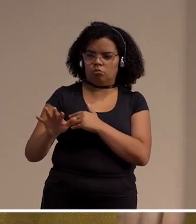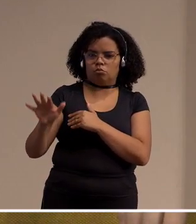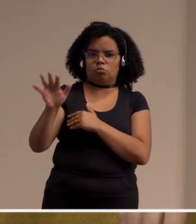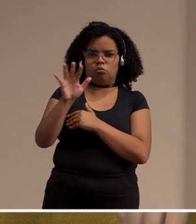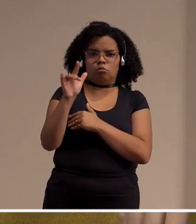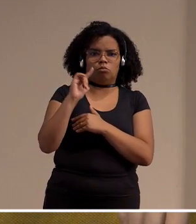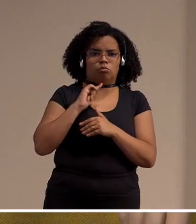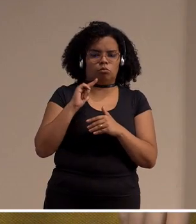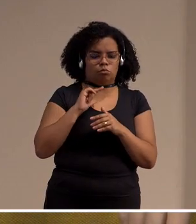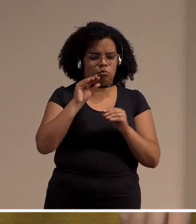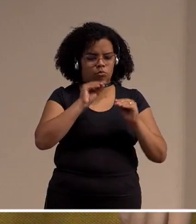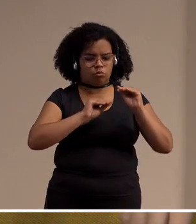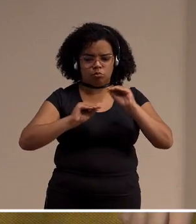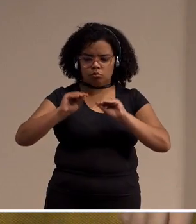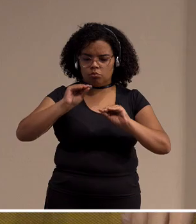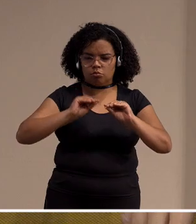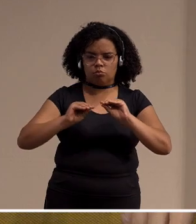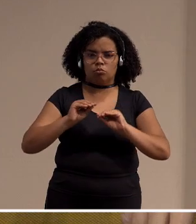Argentina los